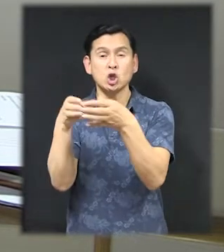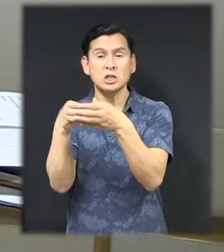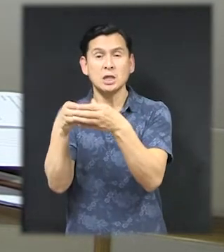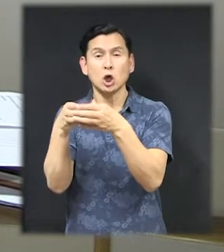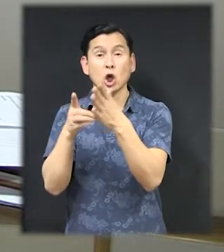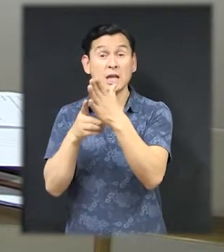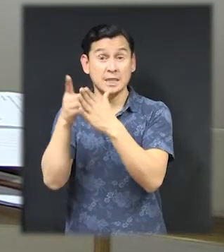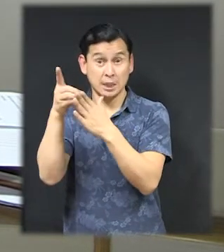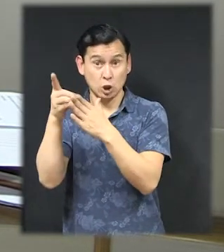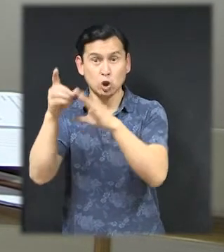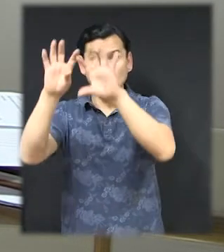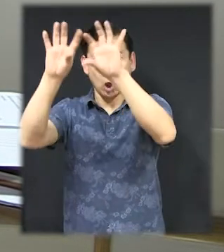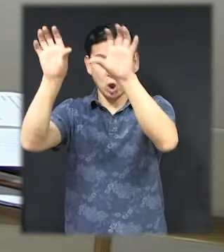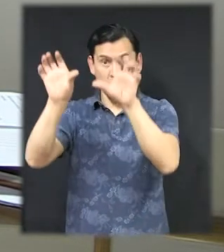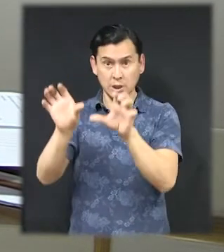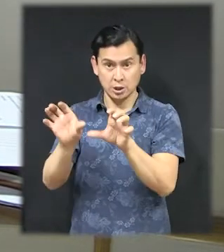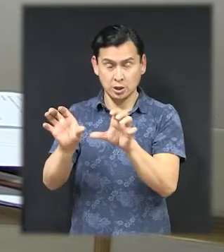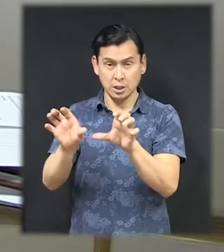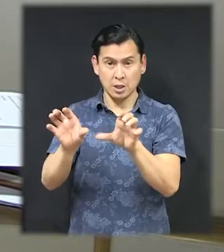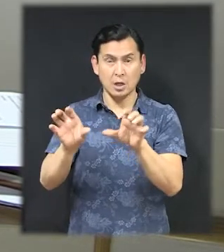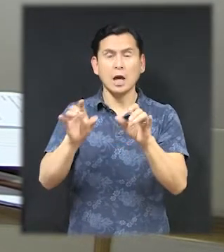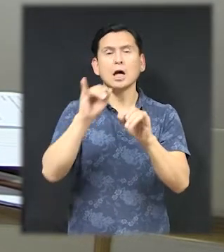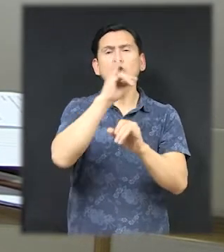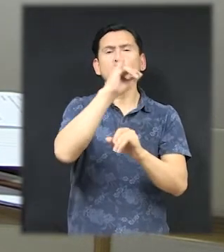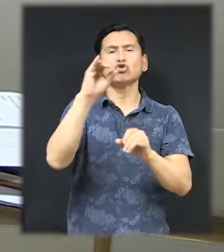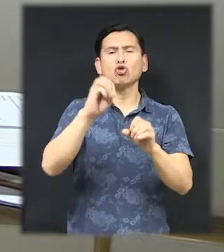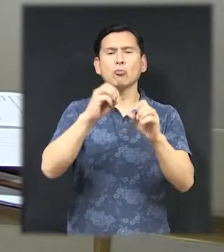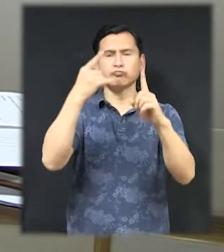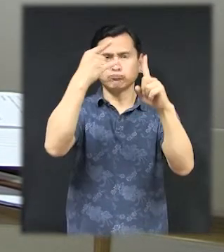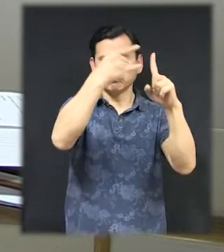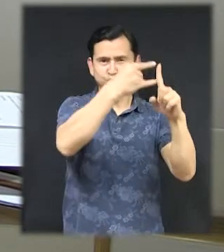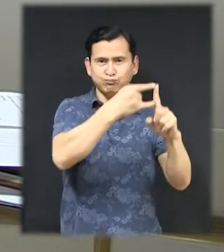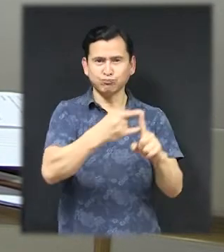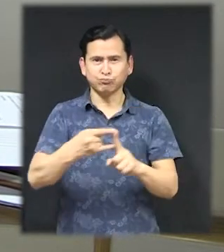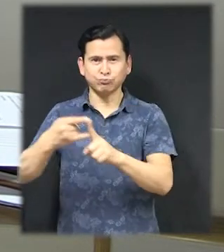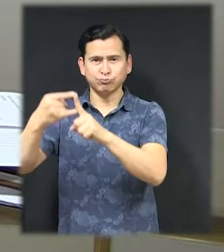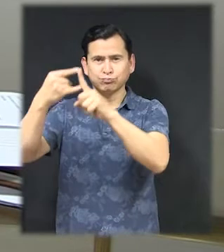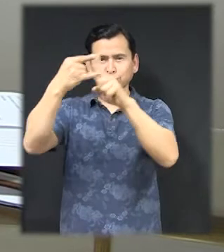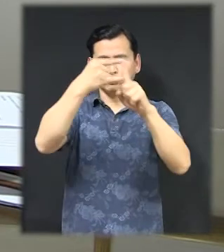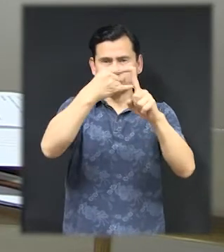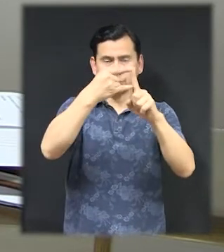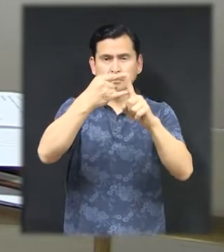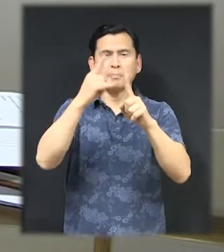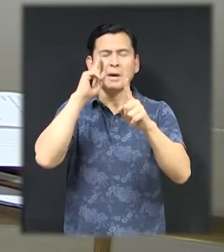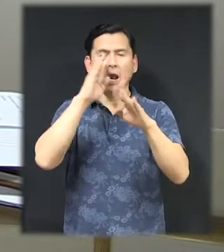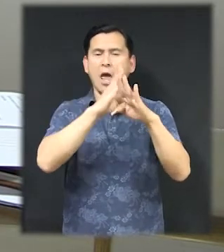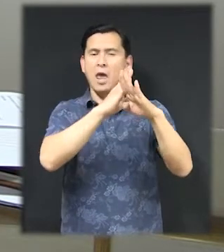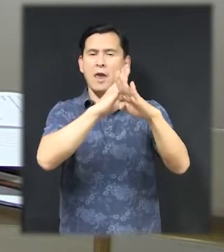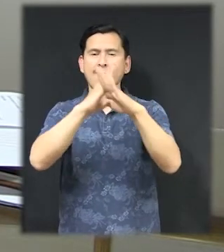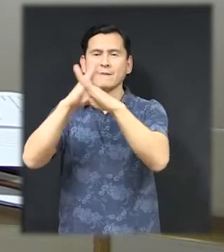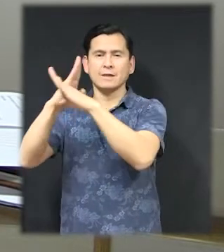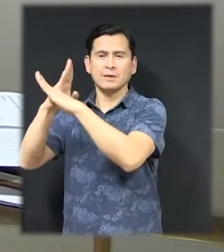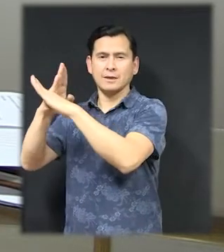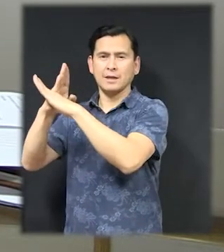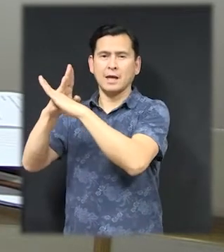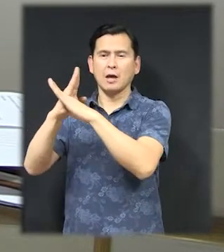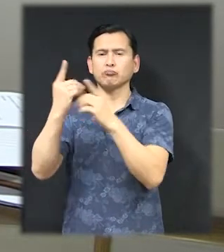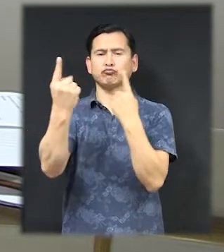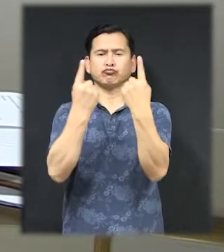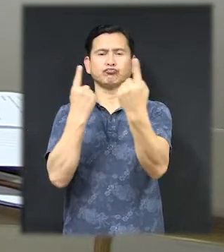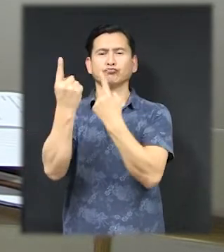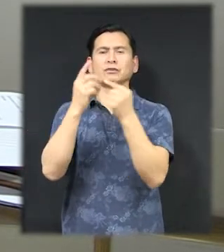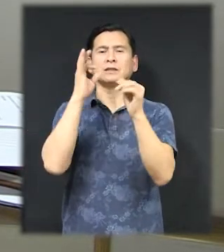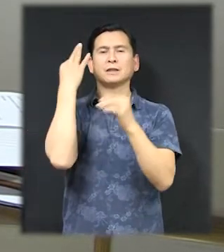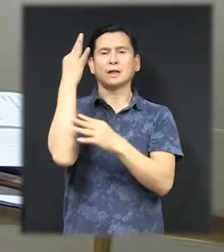de sus distintos consejeros, como también a nuestros parlamentarios, a los que se les convocó a reuniones en las cuales se